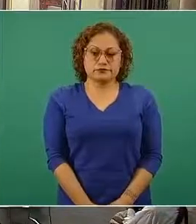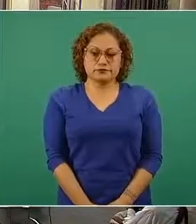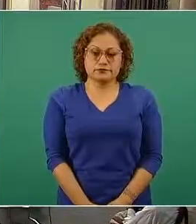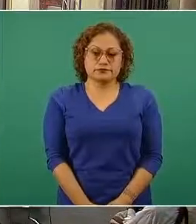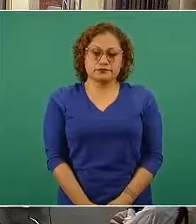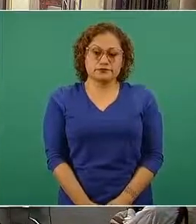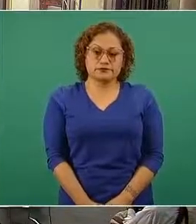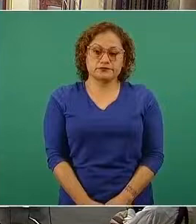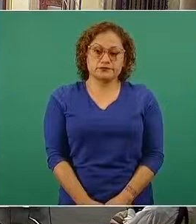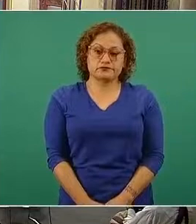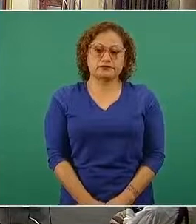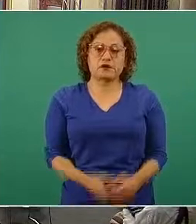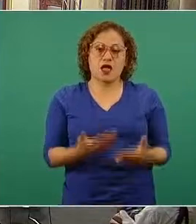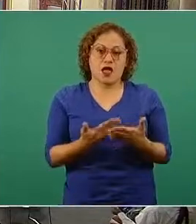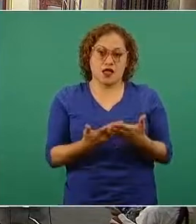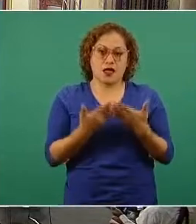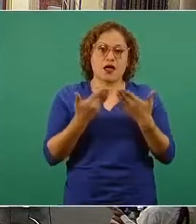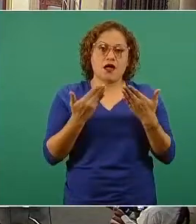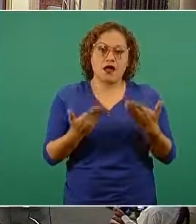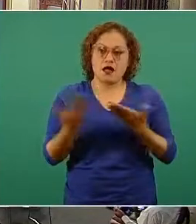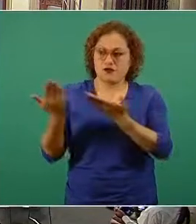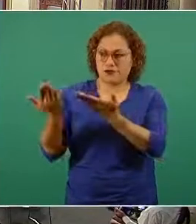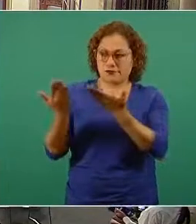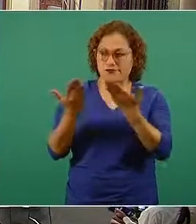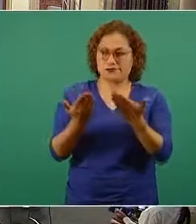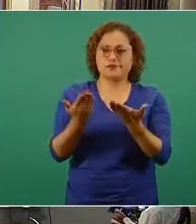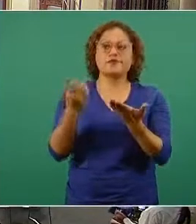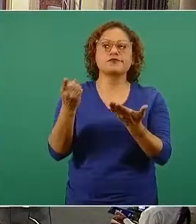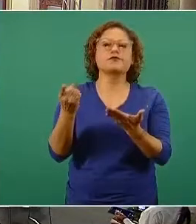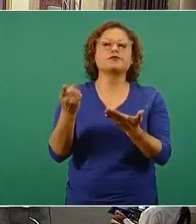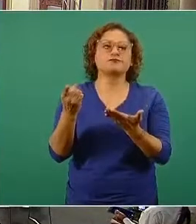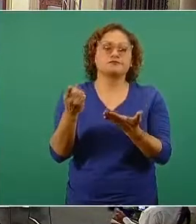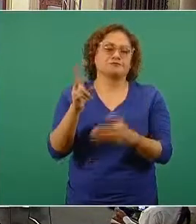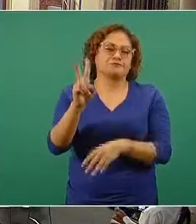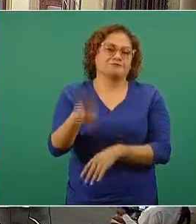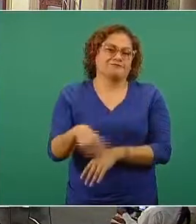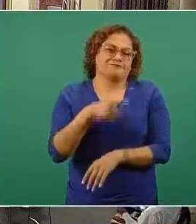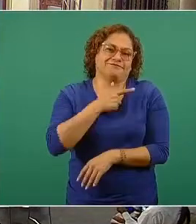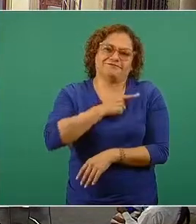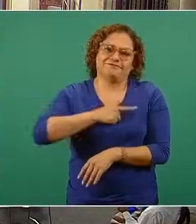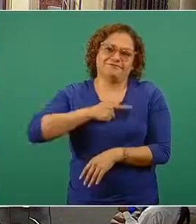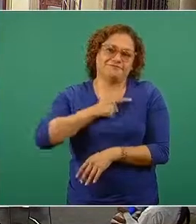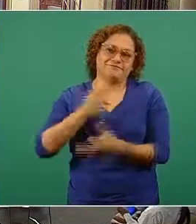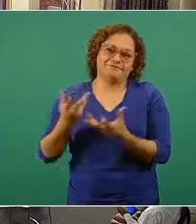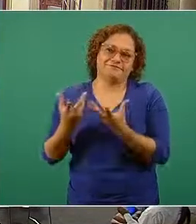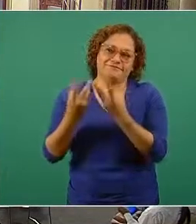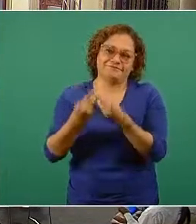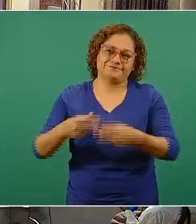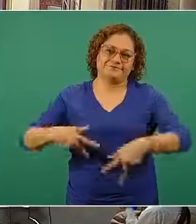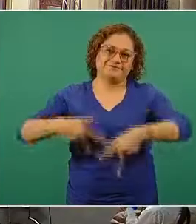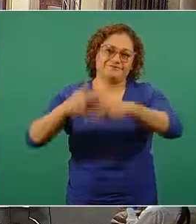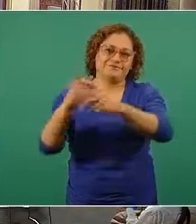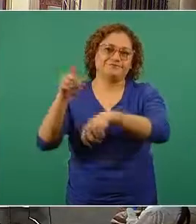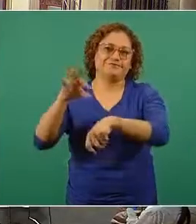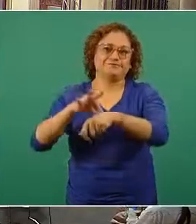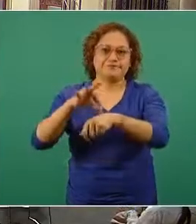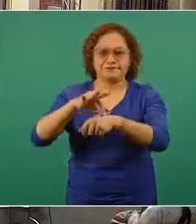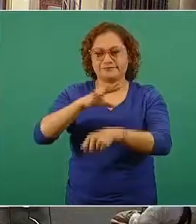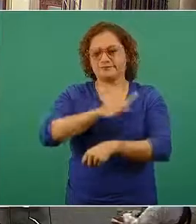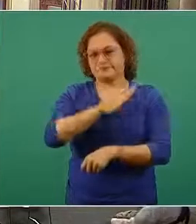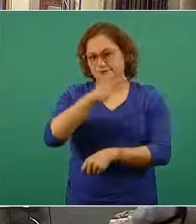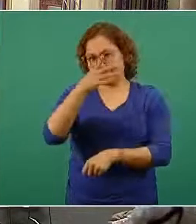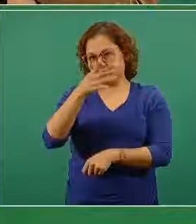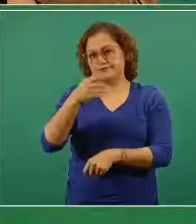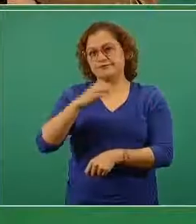A continuación, le daremos la bienvenida y nos da mucho gusto que nos acompañe el director general de epidemiología, el doctor José